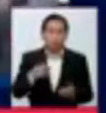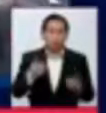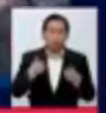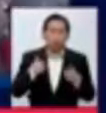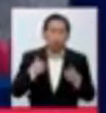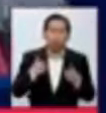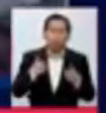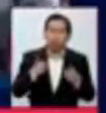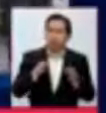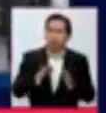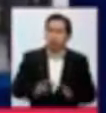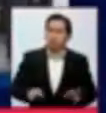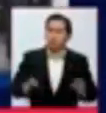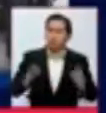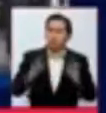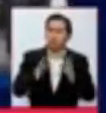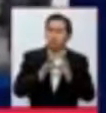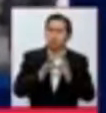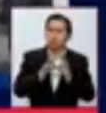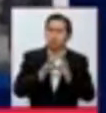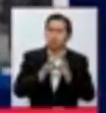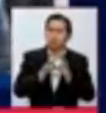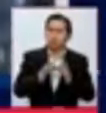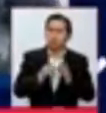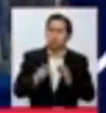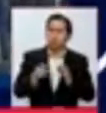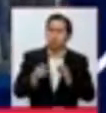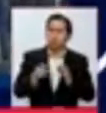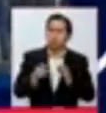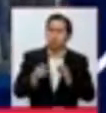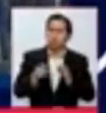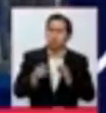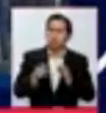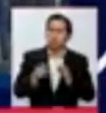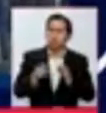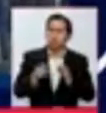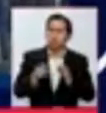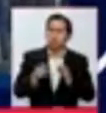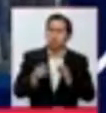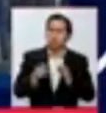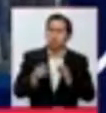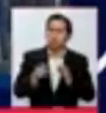acercamiento muy importante por parte del servicio de despatriarcalización.